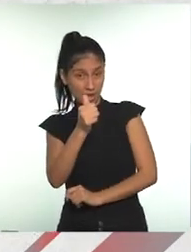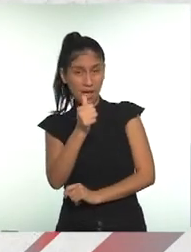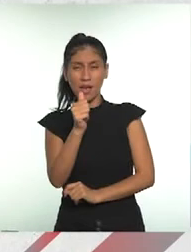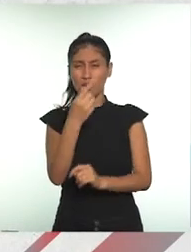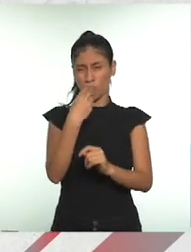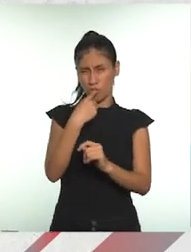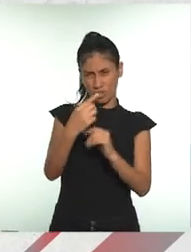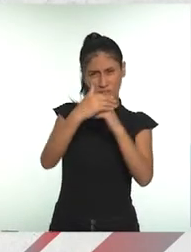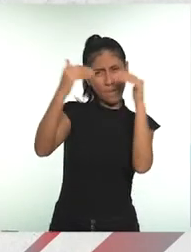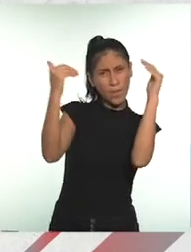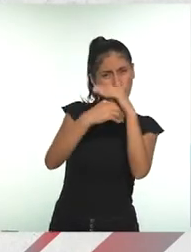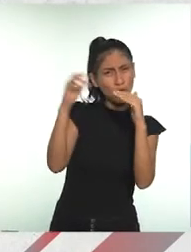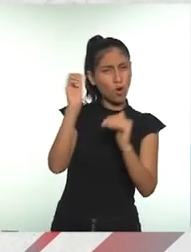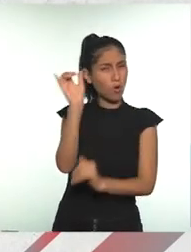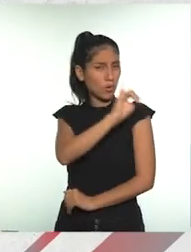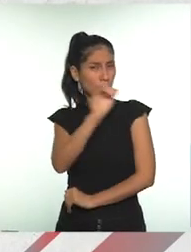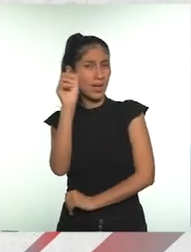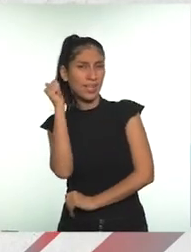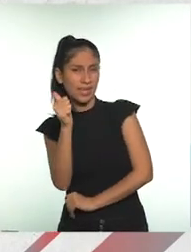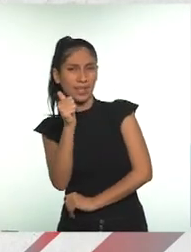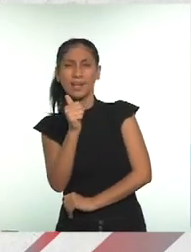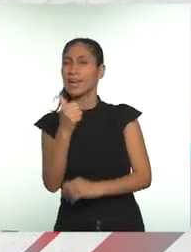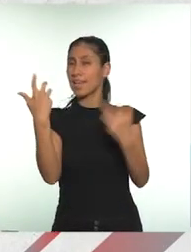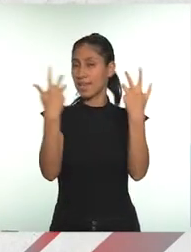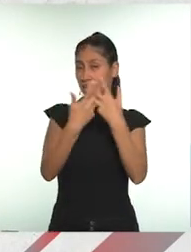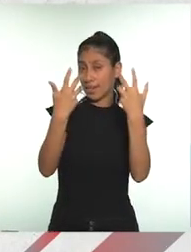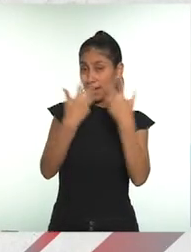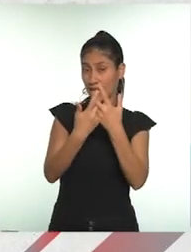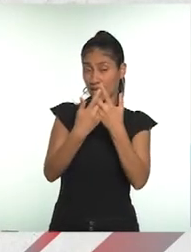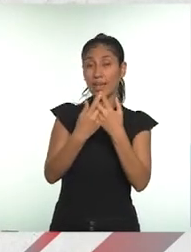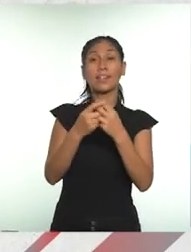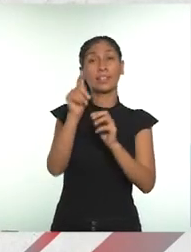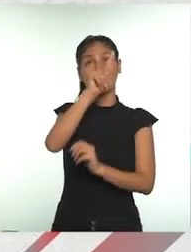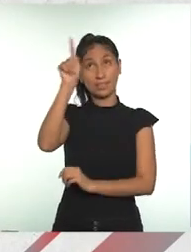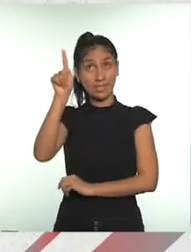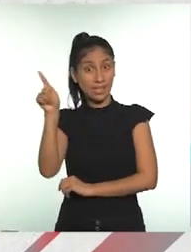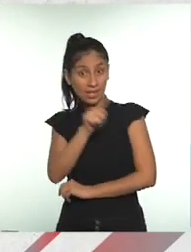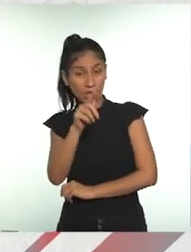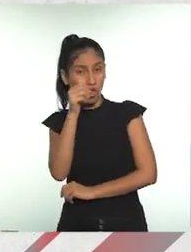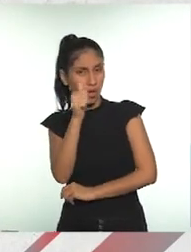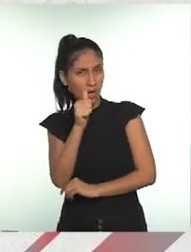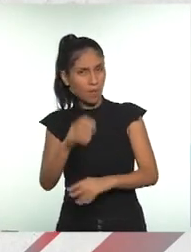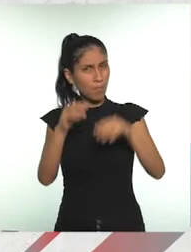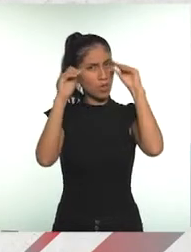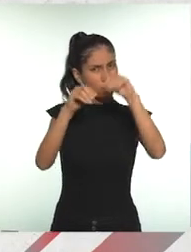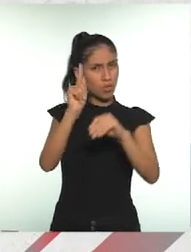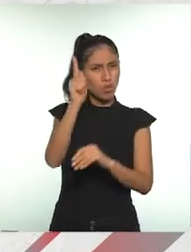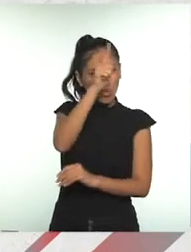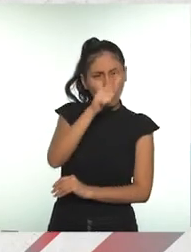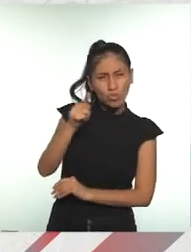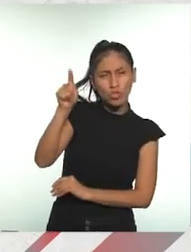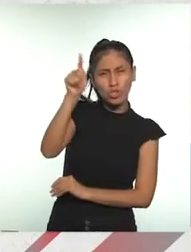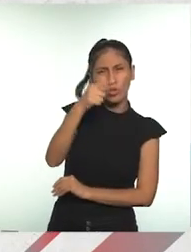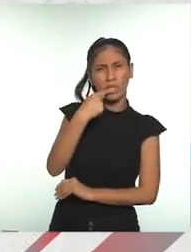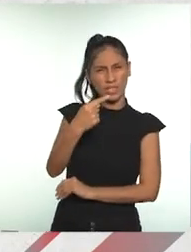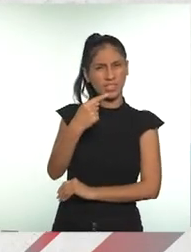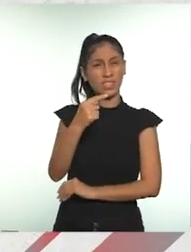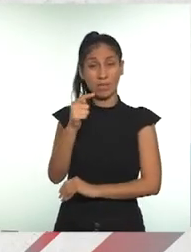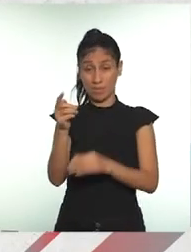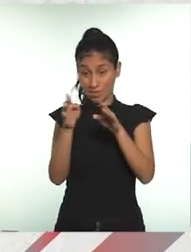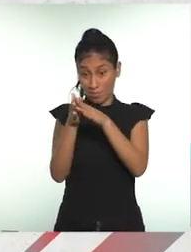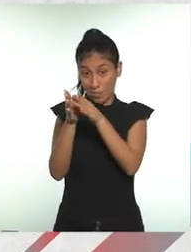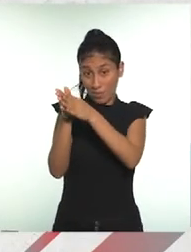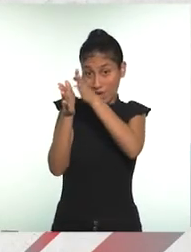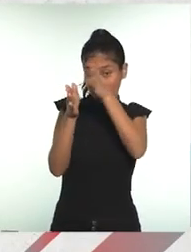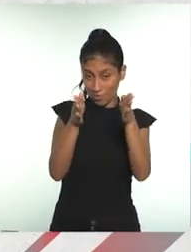A. Como nos dice menor o igual que A, lo que implica que este intervalo es cerrado en A, por lo que colocamos un círculo y nos dice que va